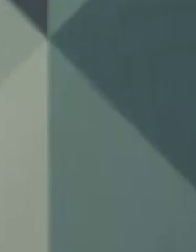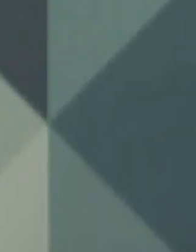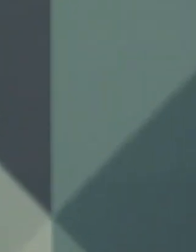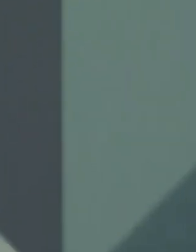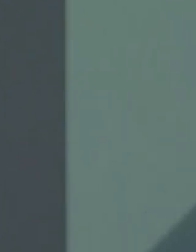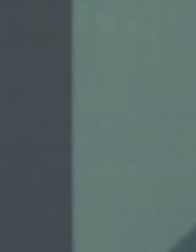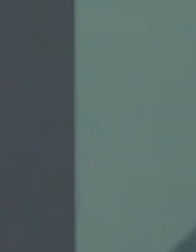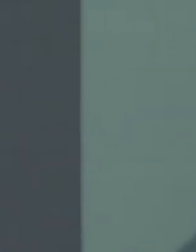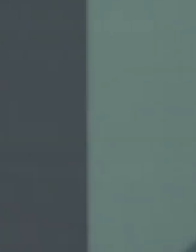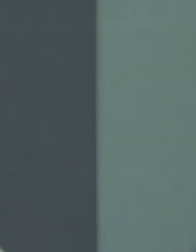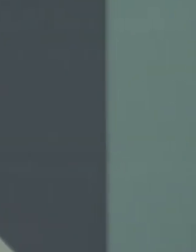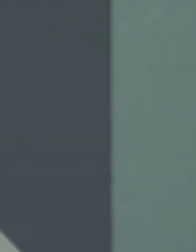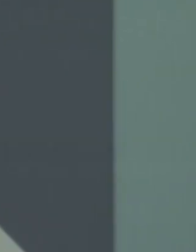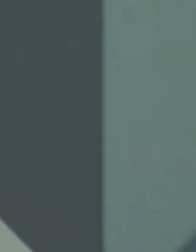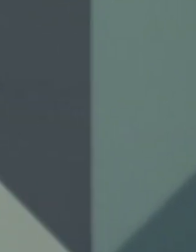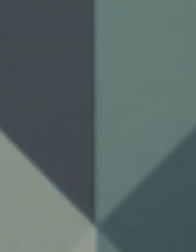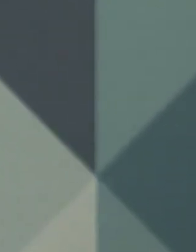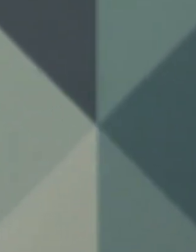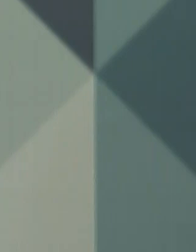Jiménez.